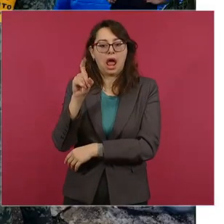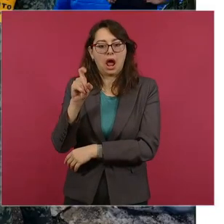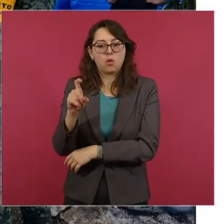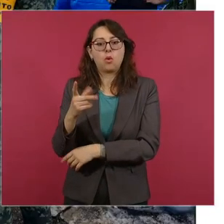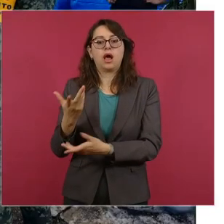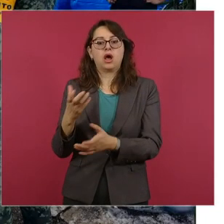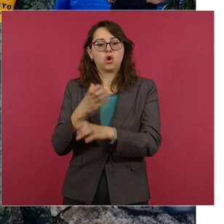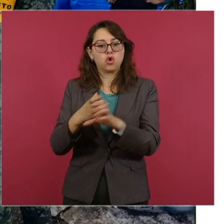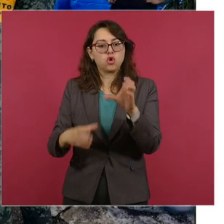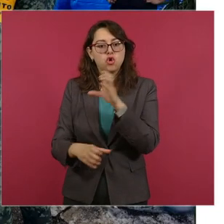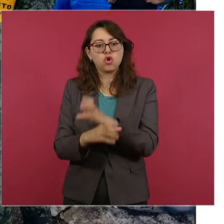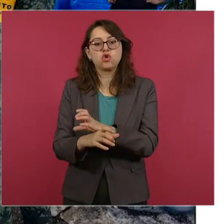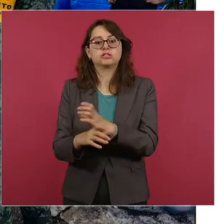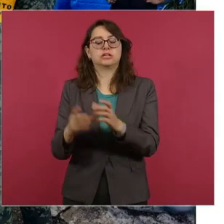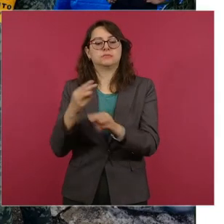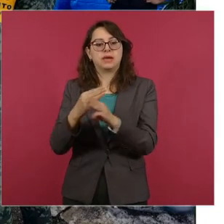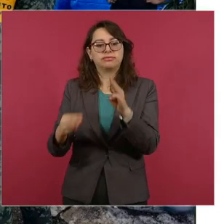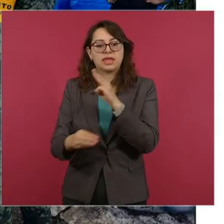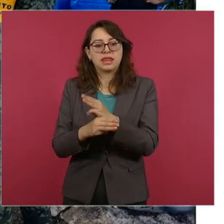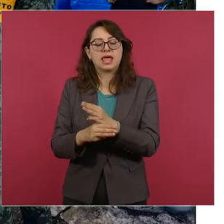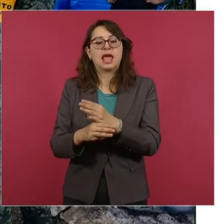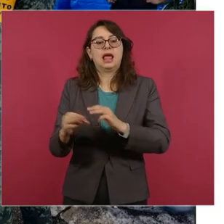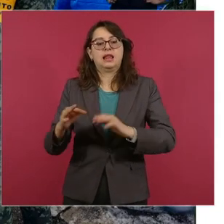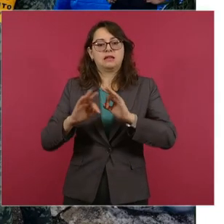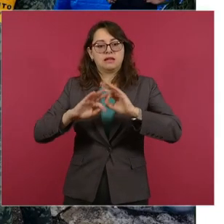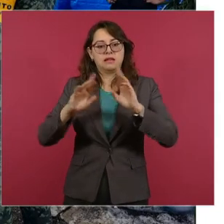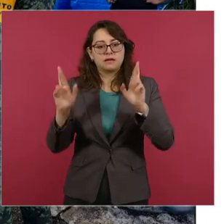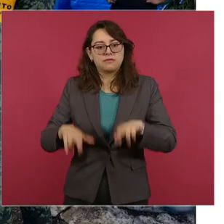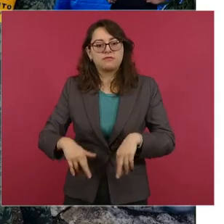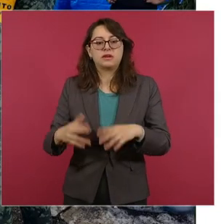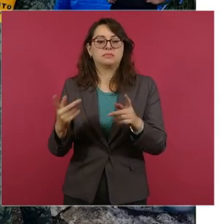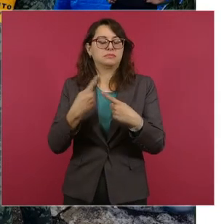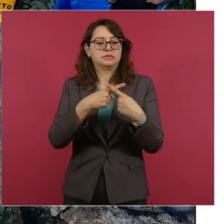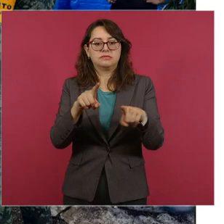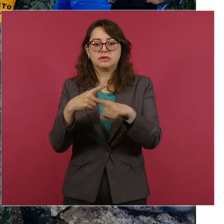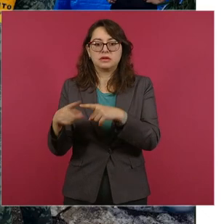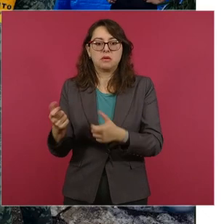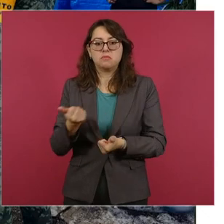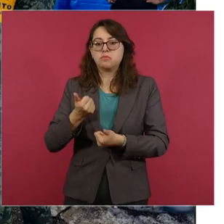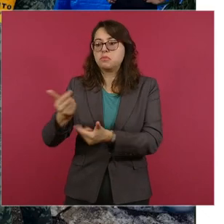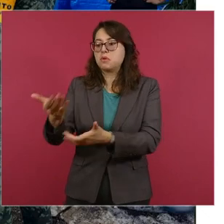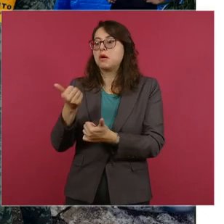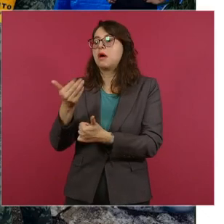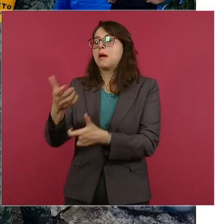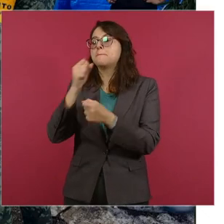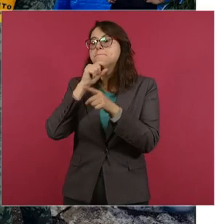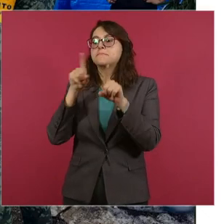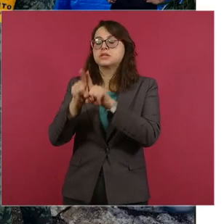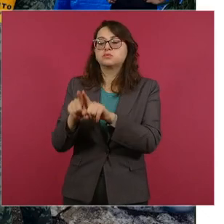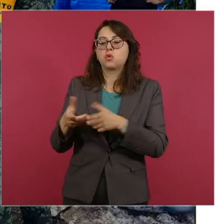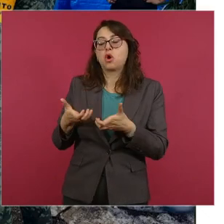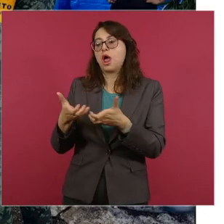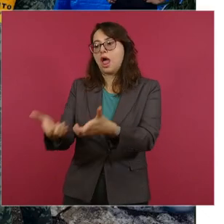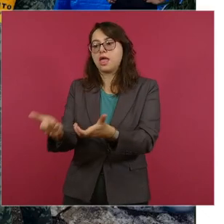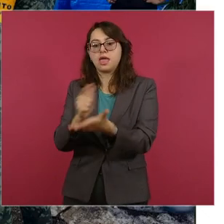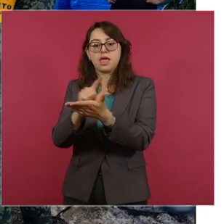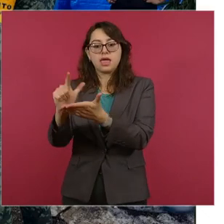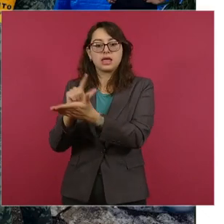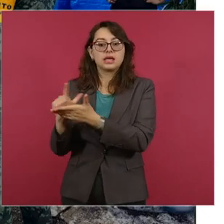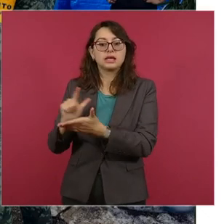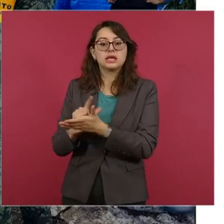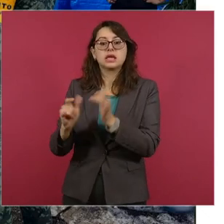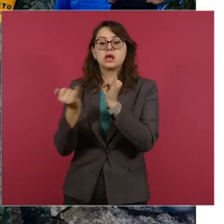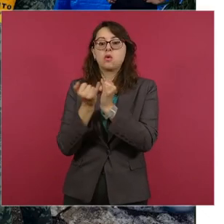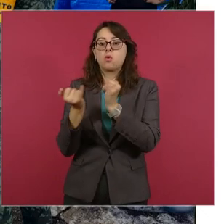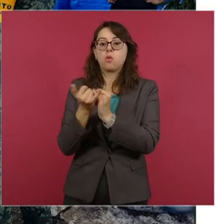domésticos, ayudándonos en la limpieza de las calles, dando además la seguridad de Acapulco